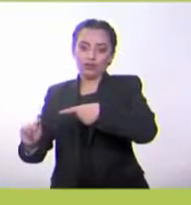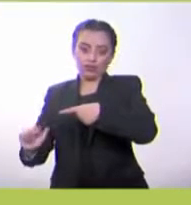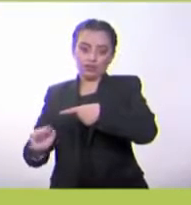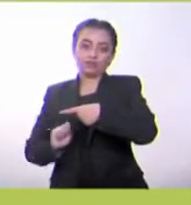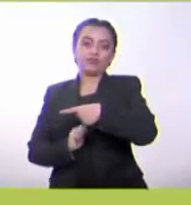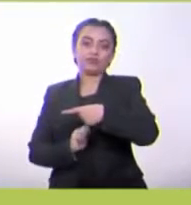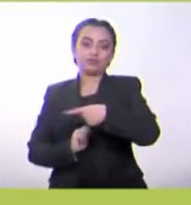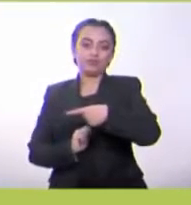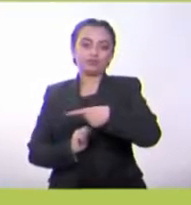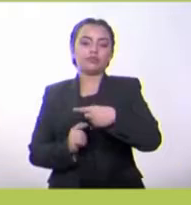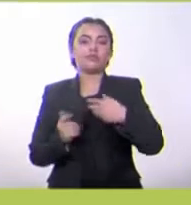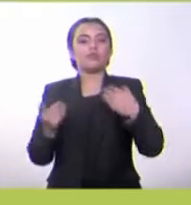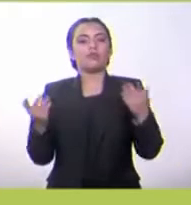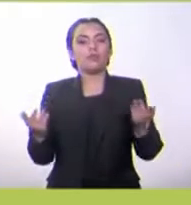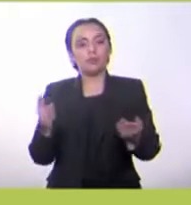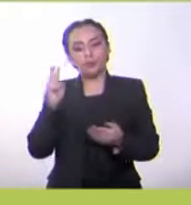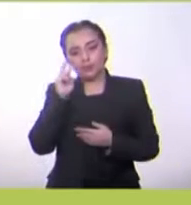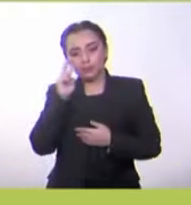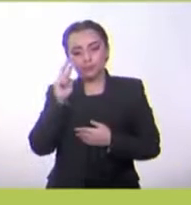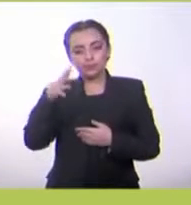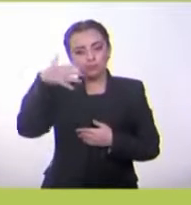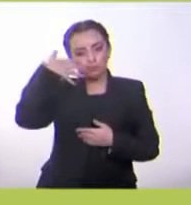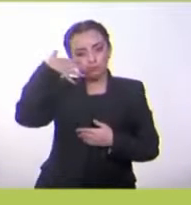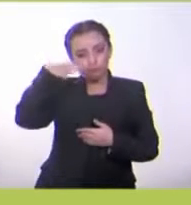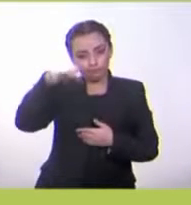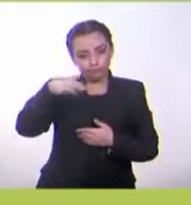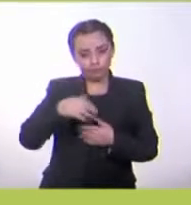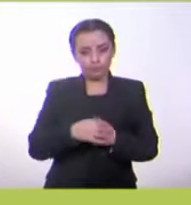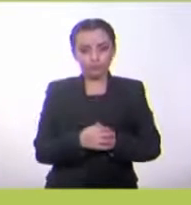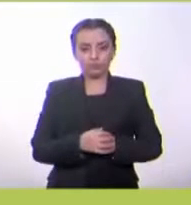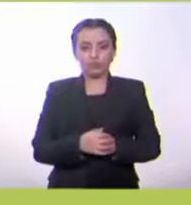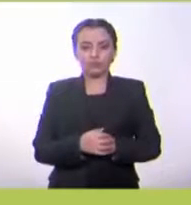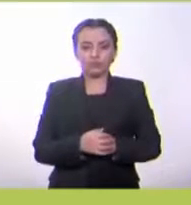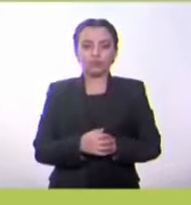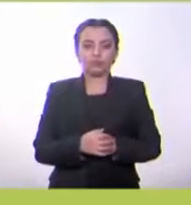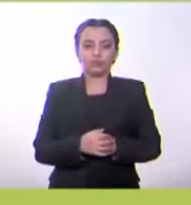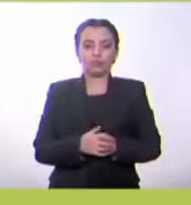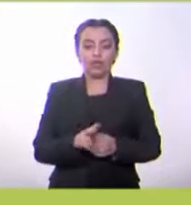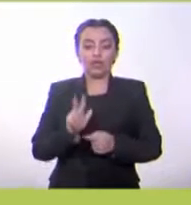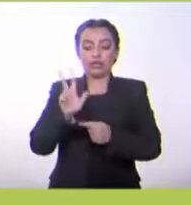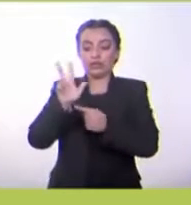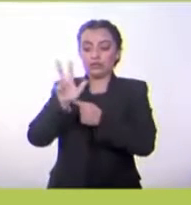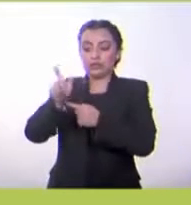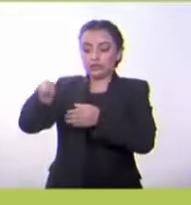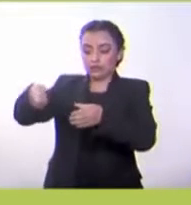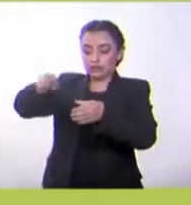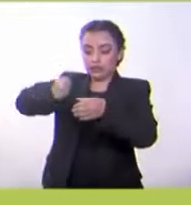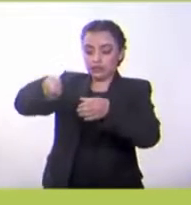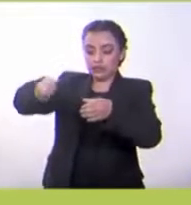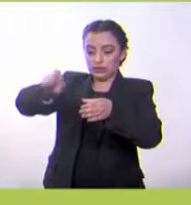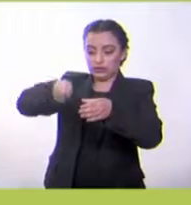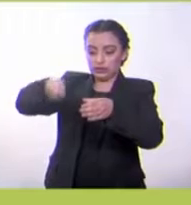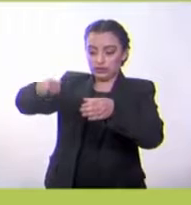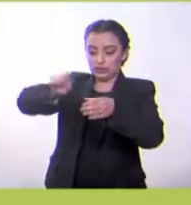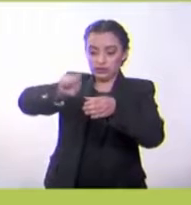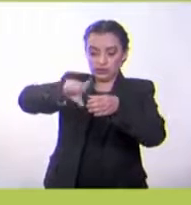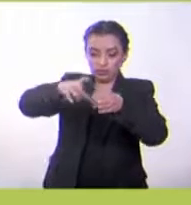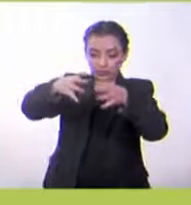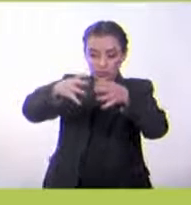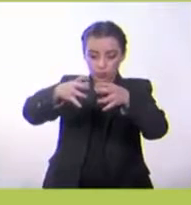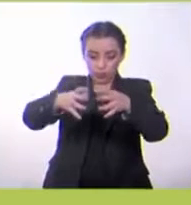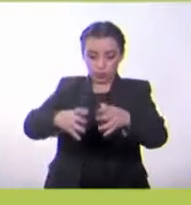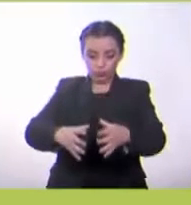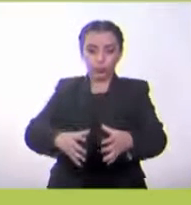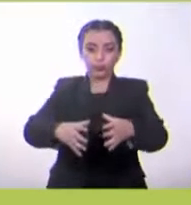Ahora observen el siguiente ejemplo. Se agregan 3 gramos de cloruro de sodio en un